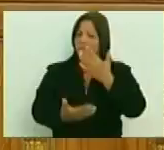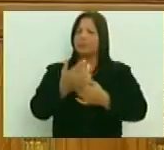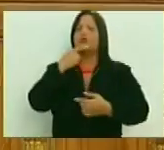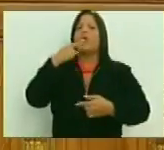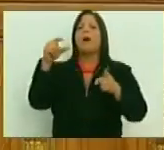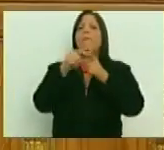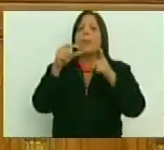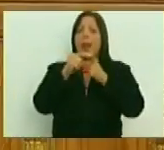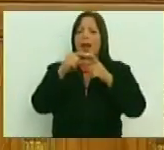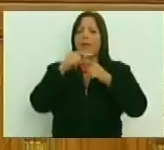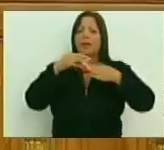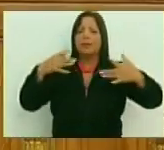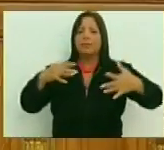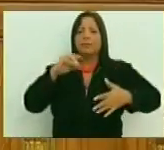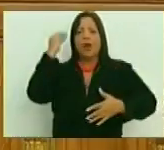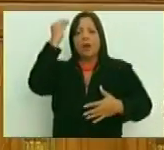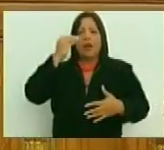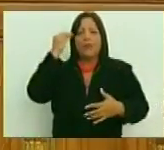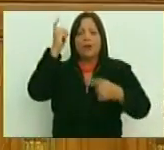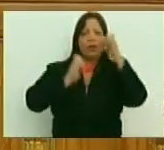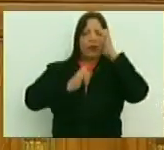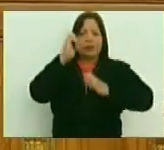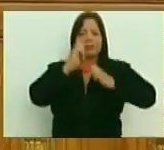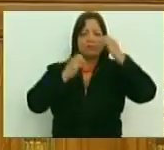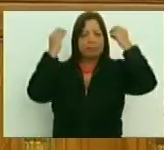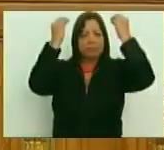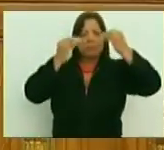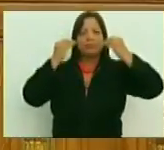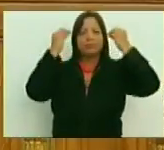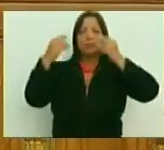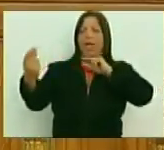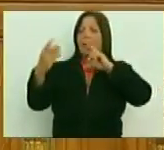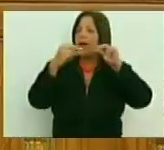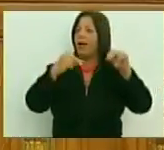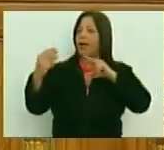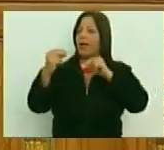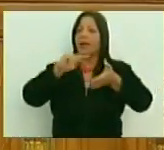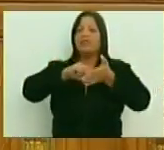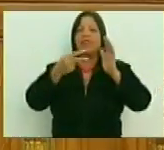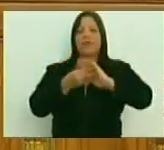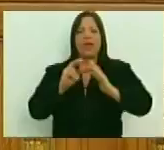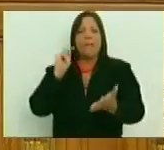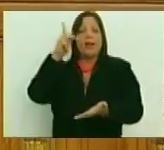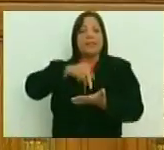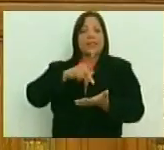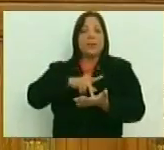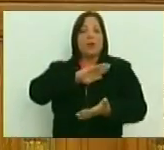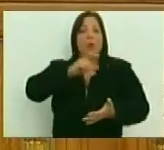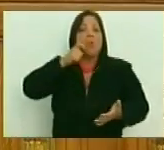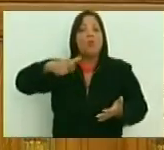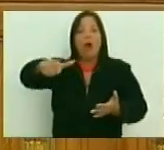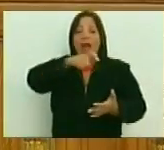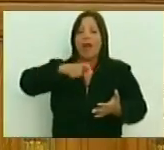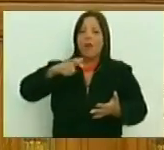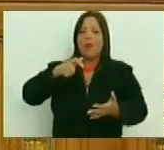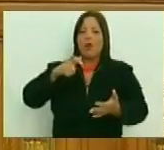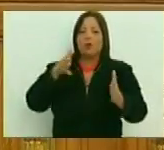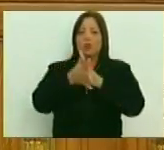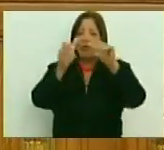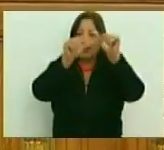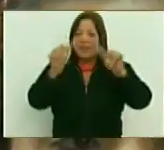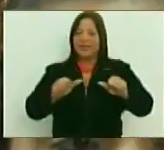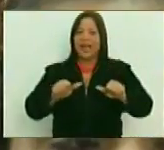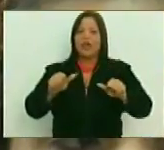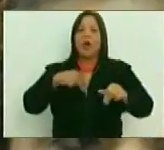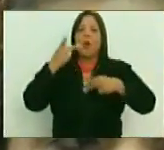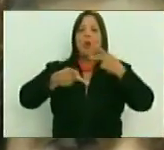reflexione críticamente y debata, lo cual da muestra de la participación de ese pueblo en el diseño de las